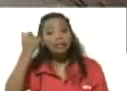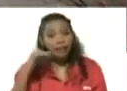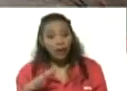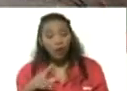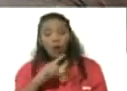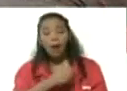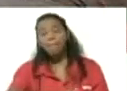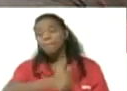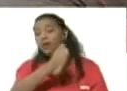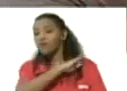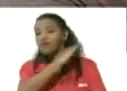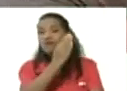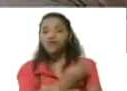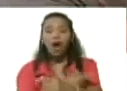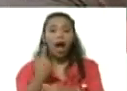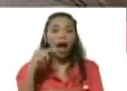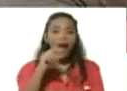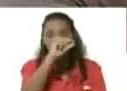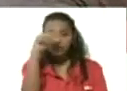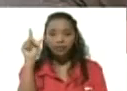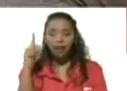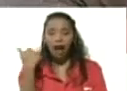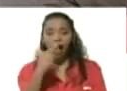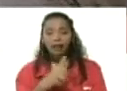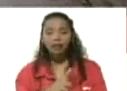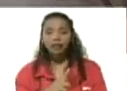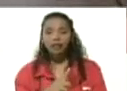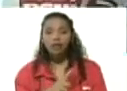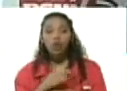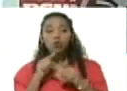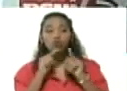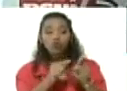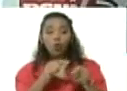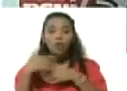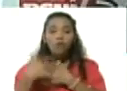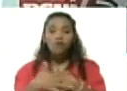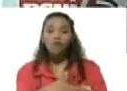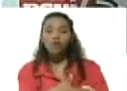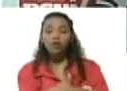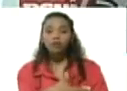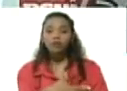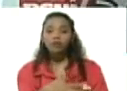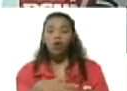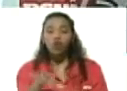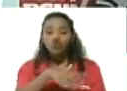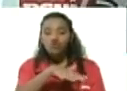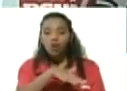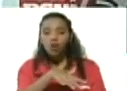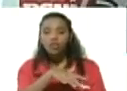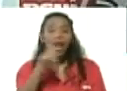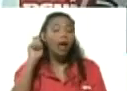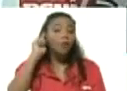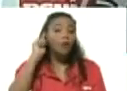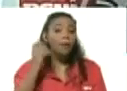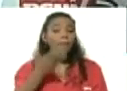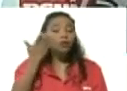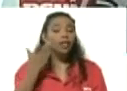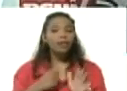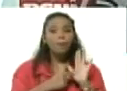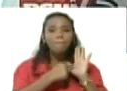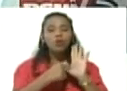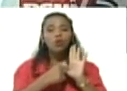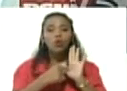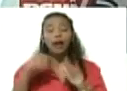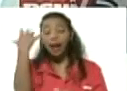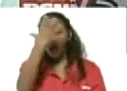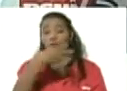fortaleza que tiene el Partido Socialista Unido de Venezuela. Sus militantes, donde destacan las mujeres, por supuesto, y la